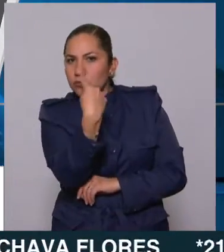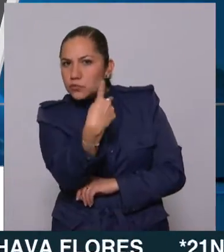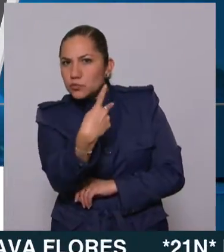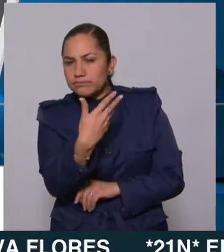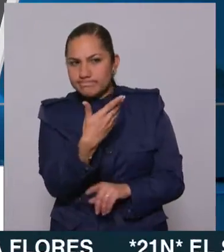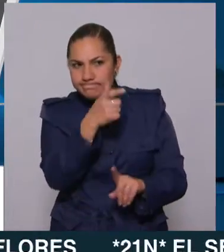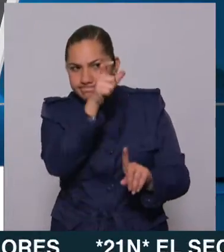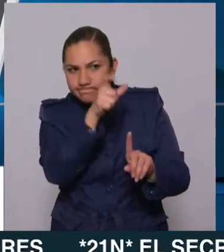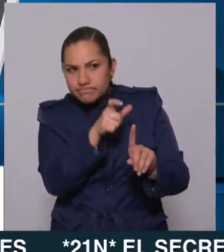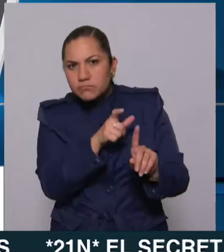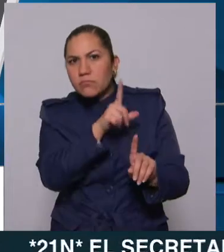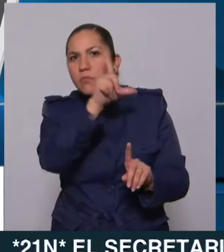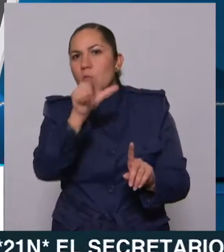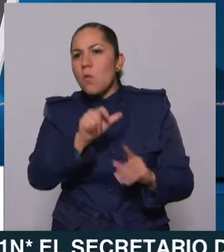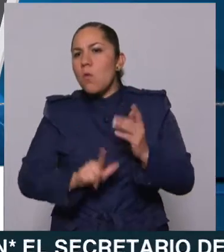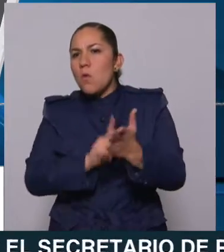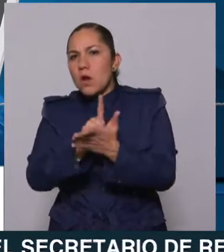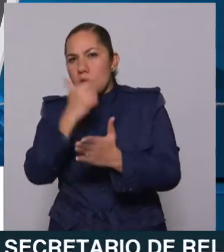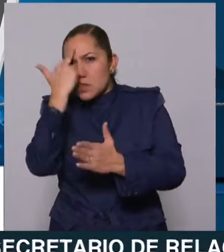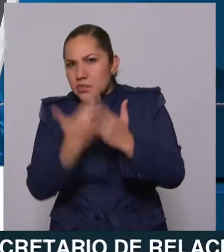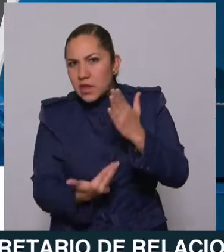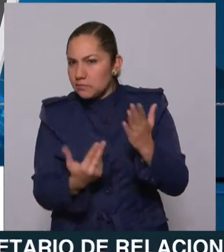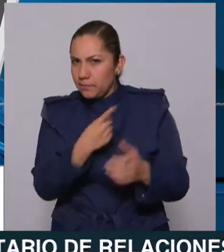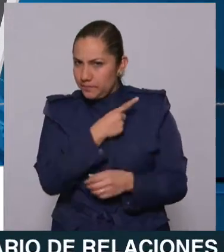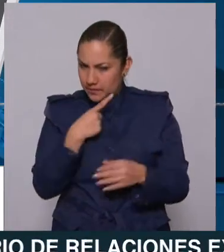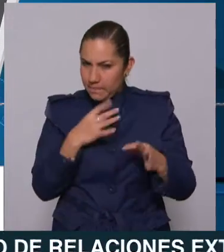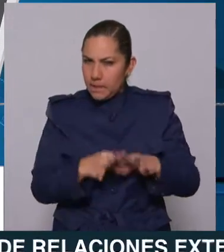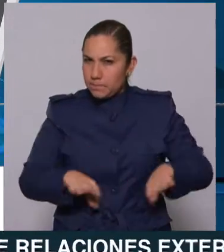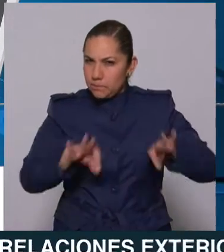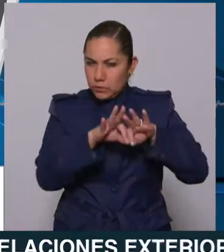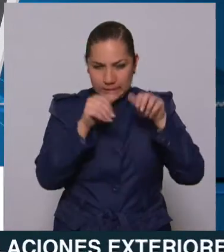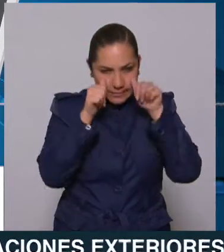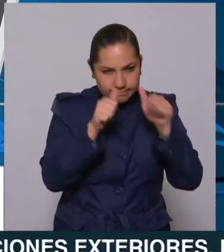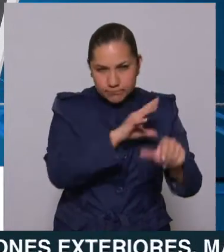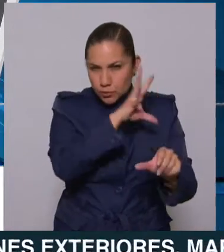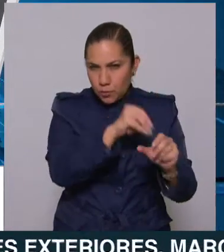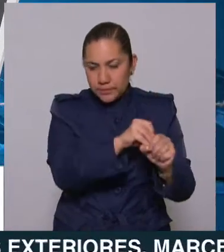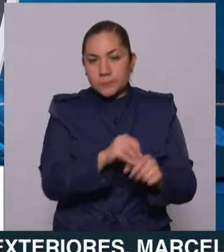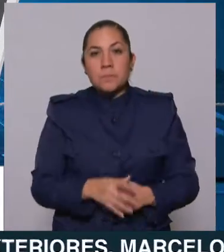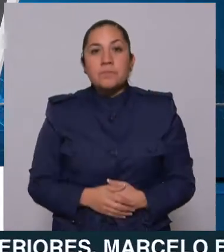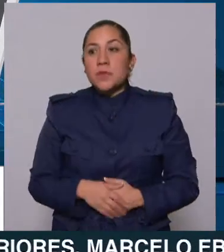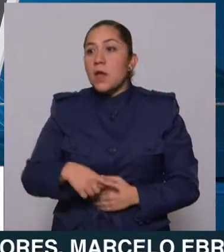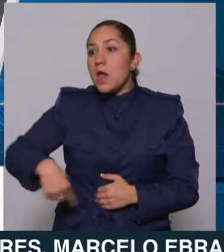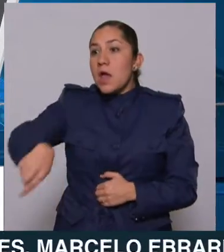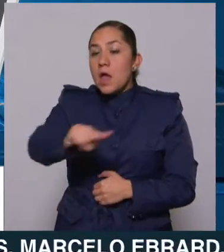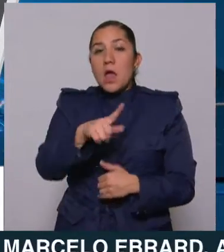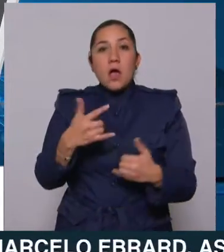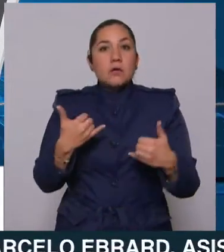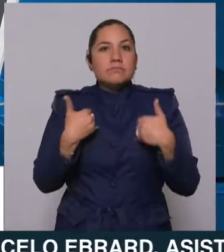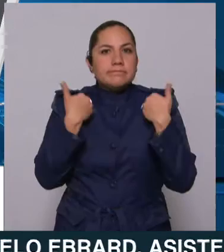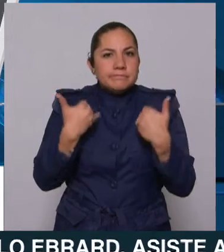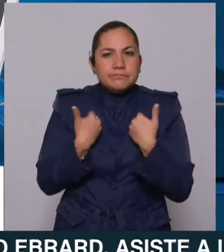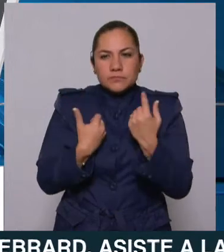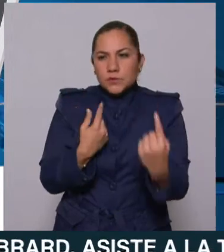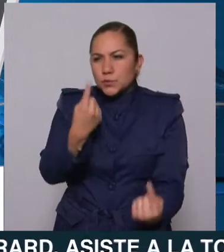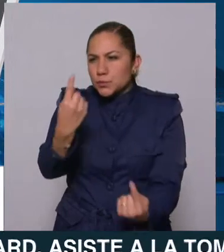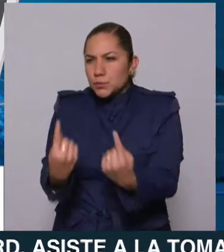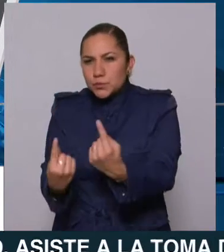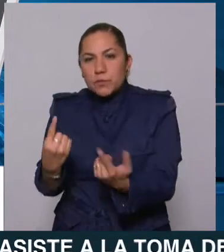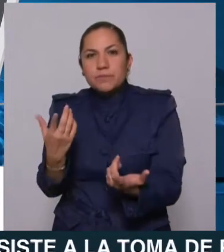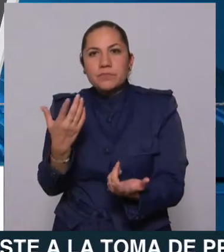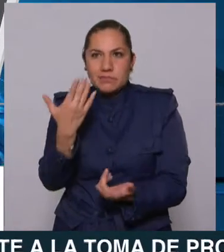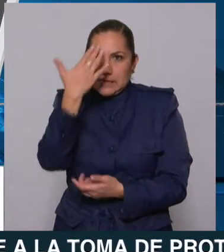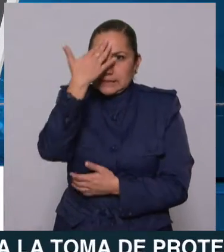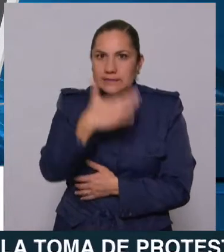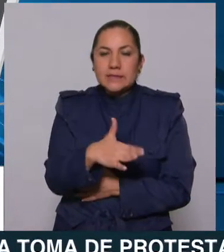los derechos humanos de los menores, pero ante una problemática mayor que tenemos en nuestro